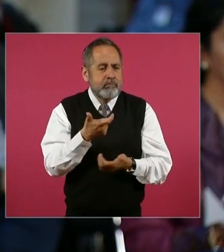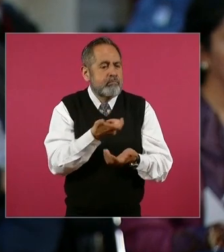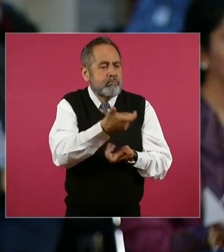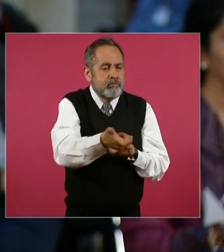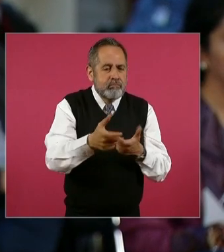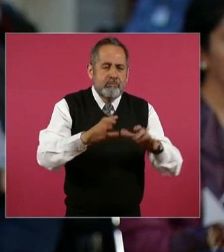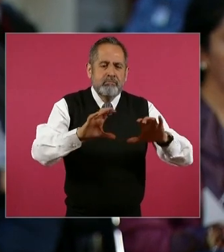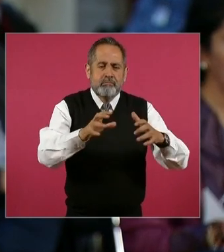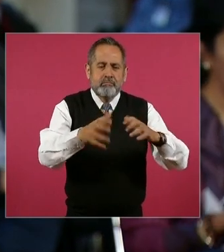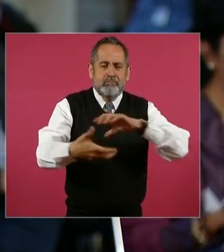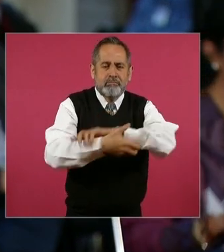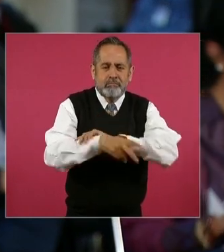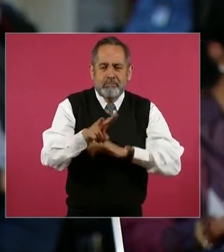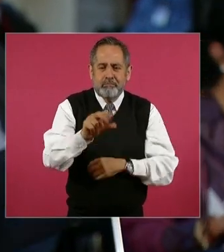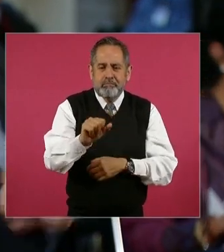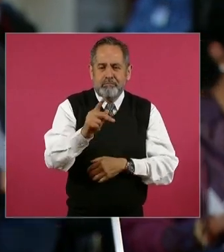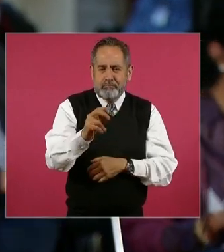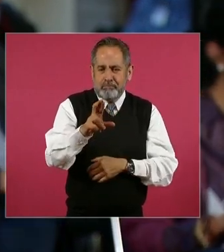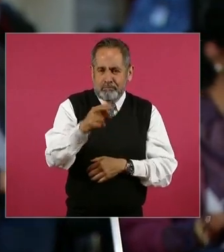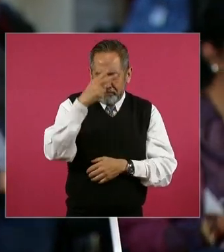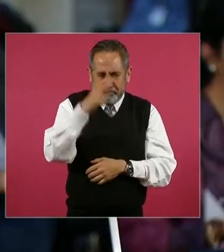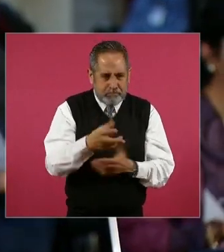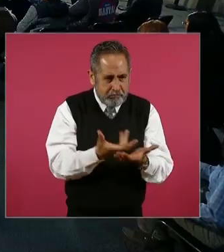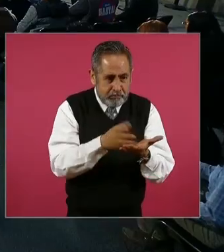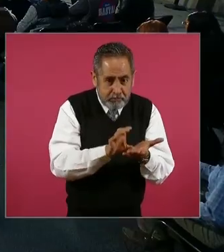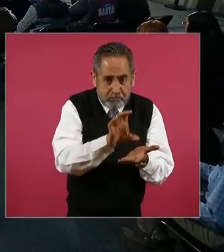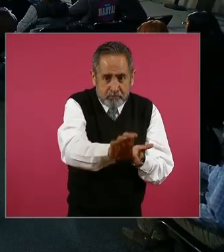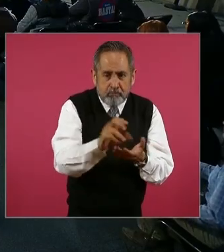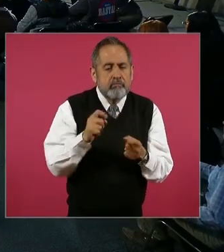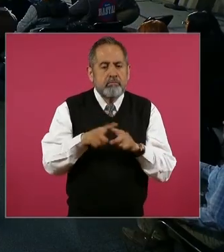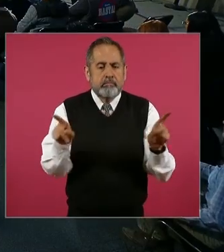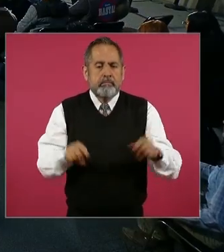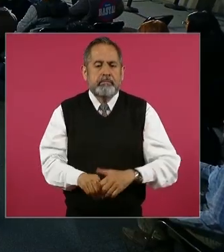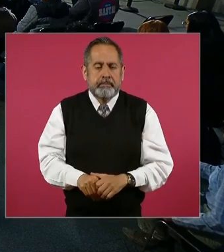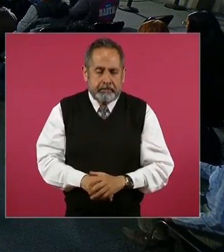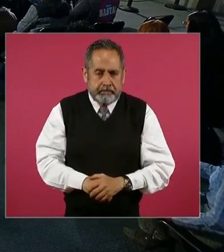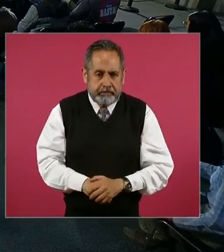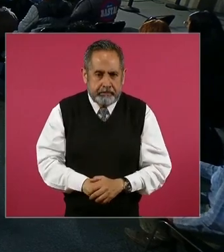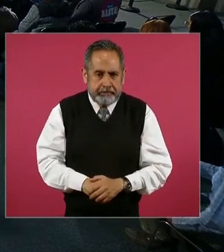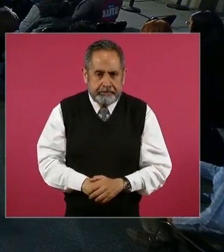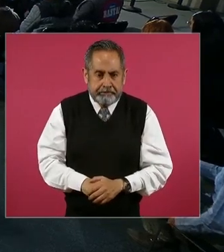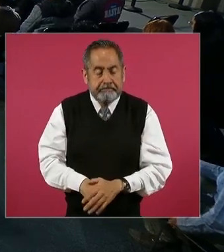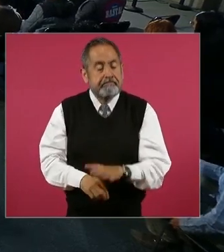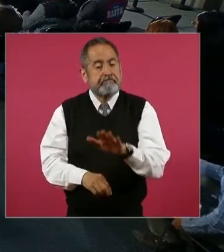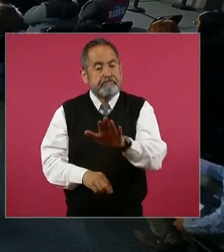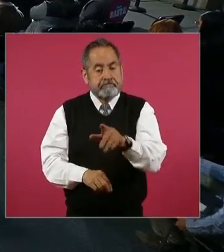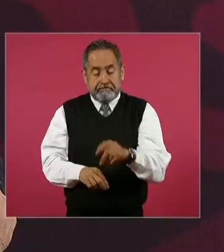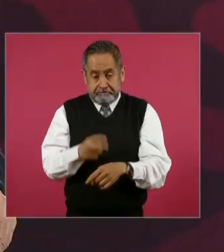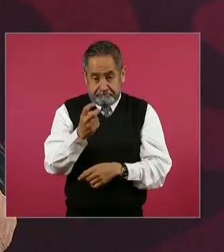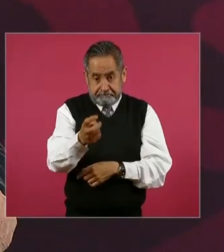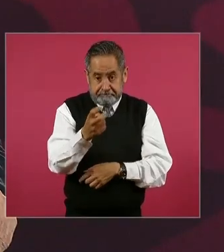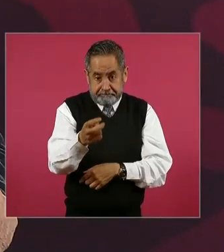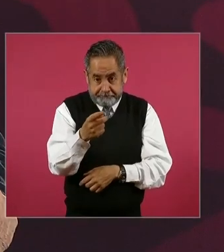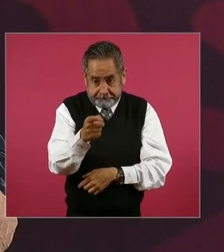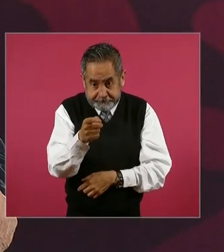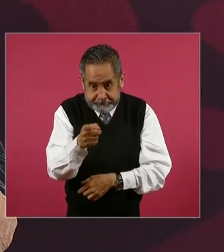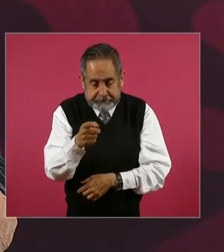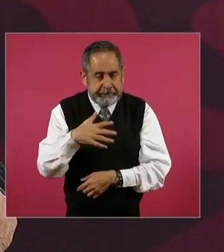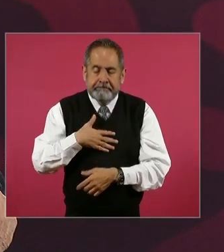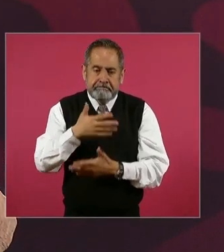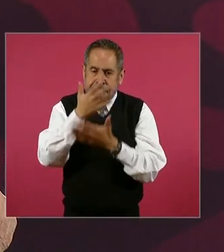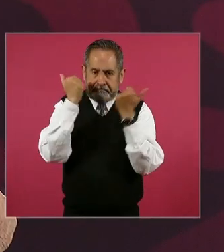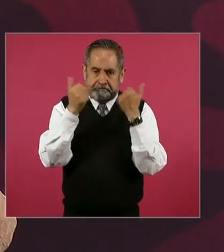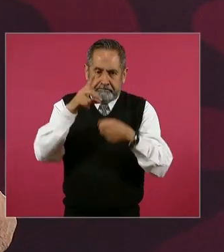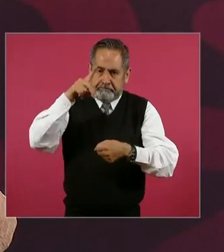coalición vaap por México o esto es otra cosa no tenemos más informe a este respecto que el